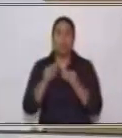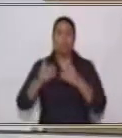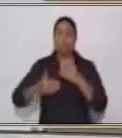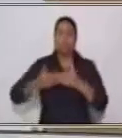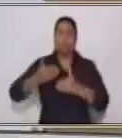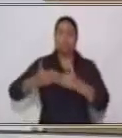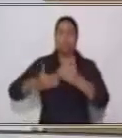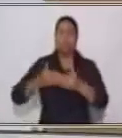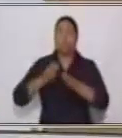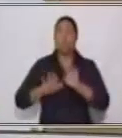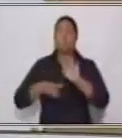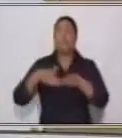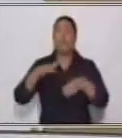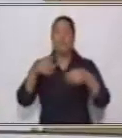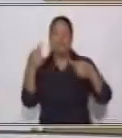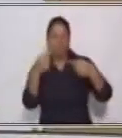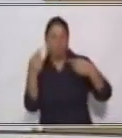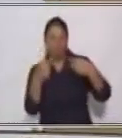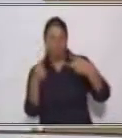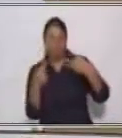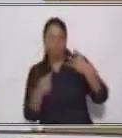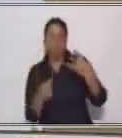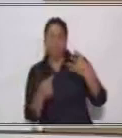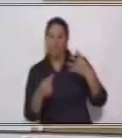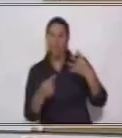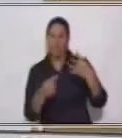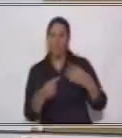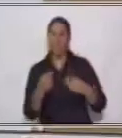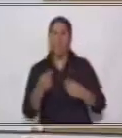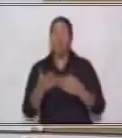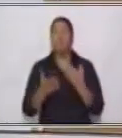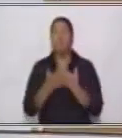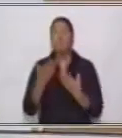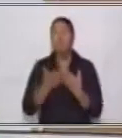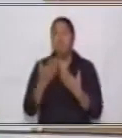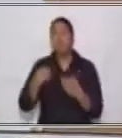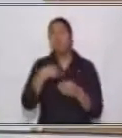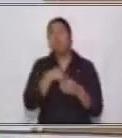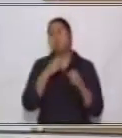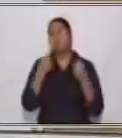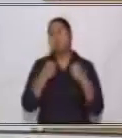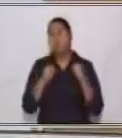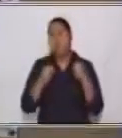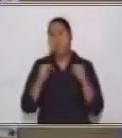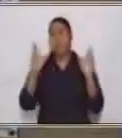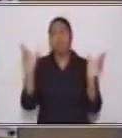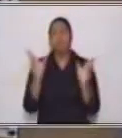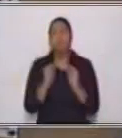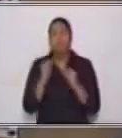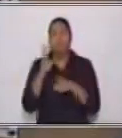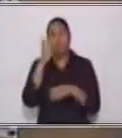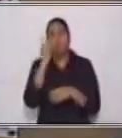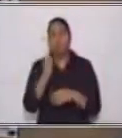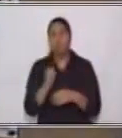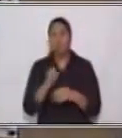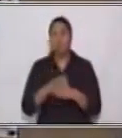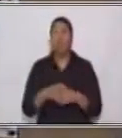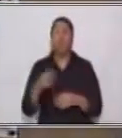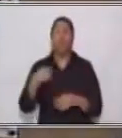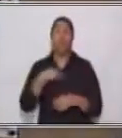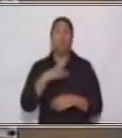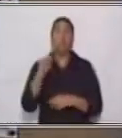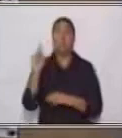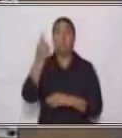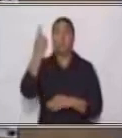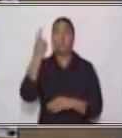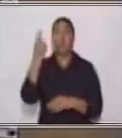pasos sencillos que debemos seguir para poder establecer conclusiones. El primer paso será releer y